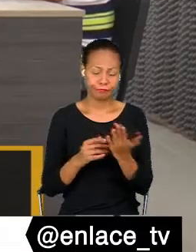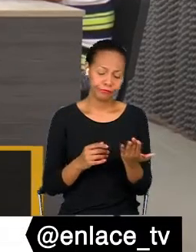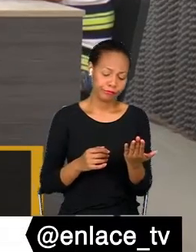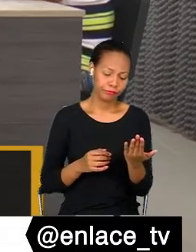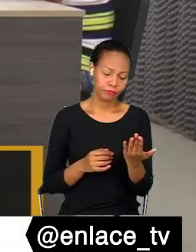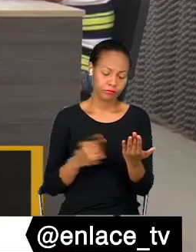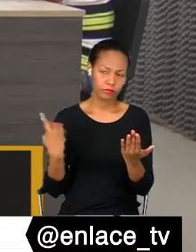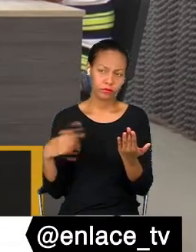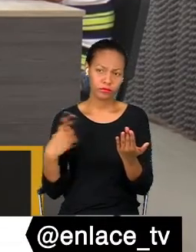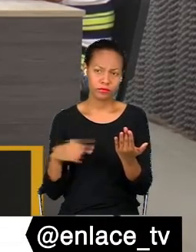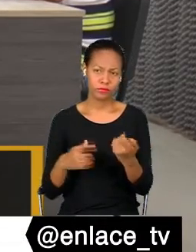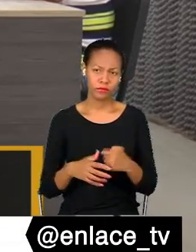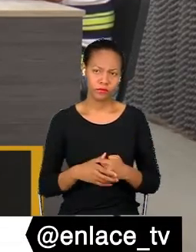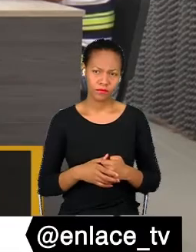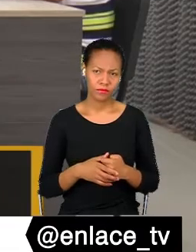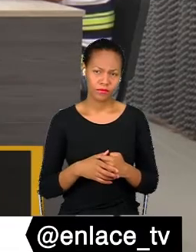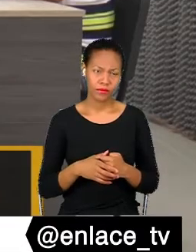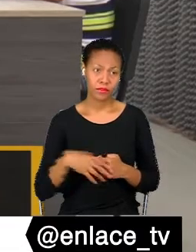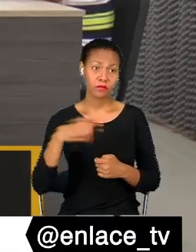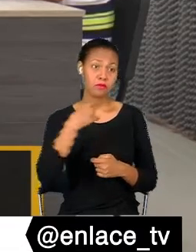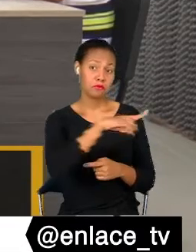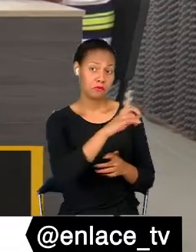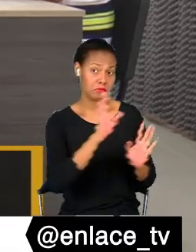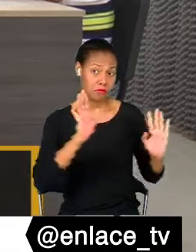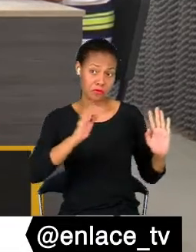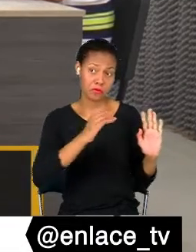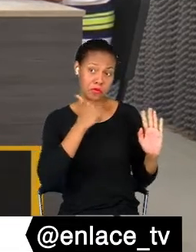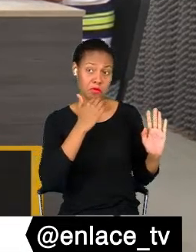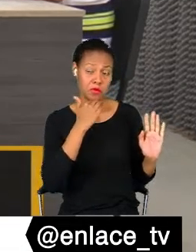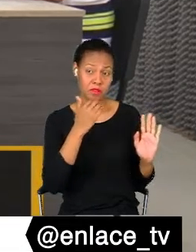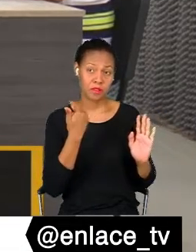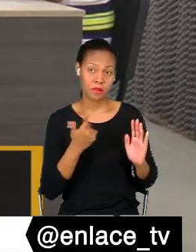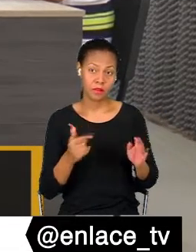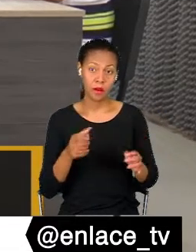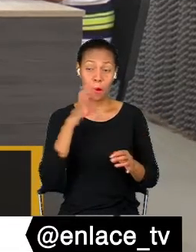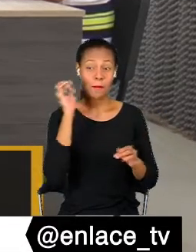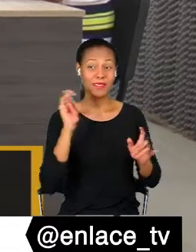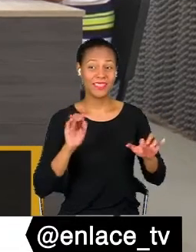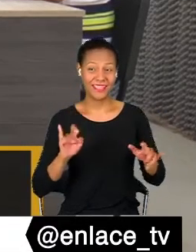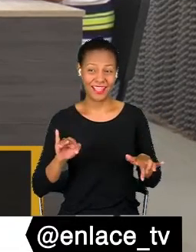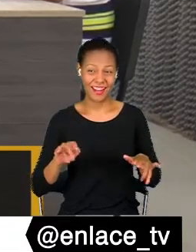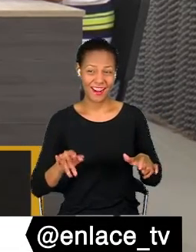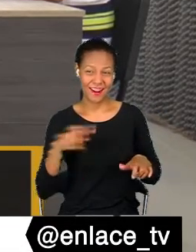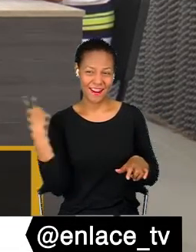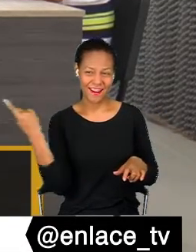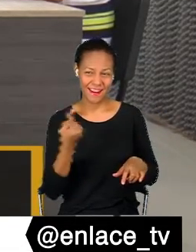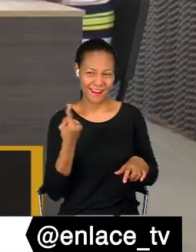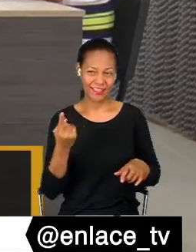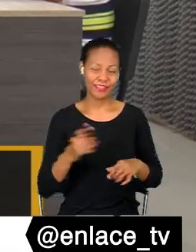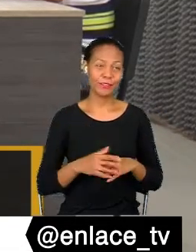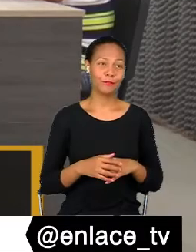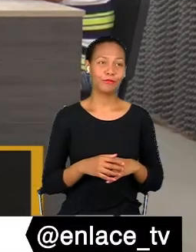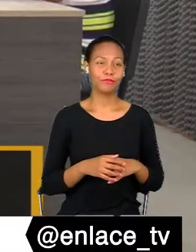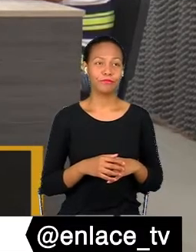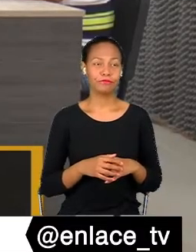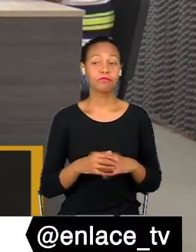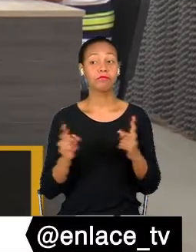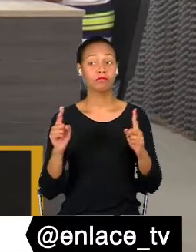tiene una demanda muy personal. Él, el secretario general, y la